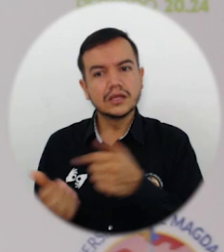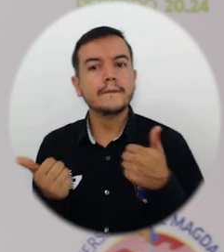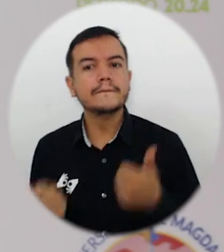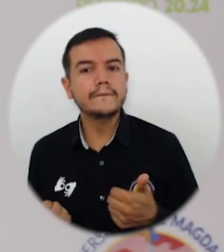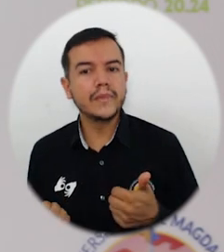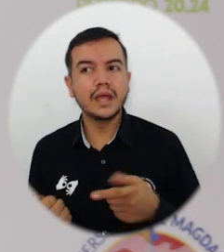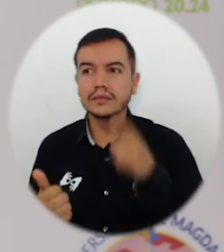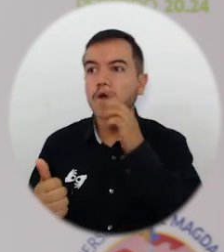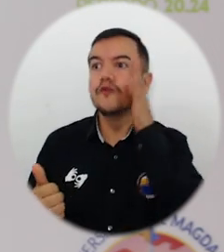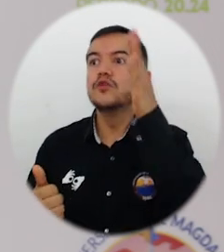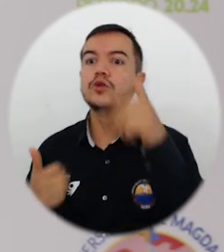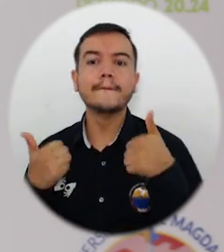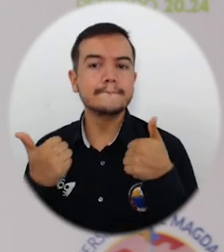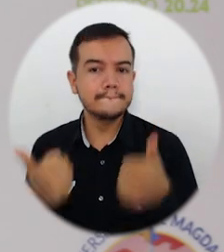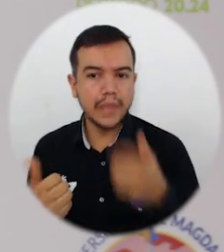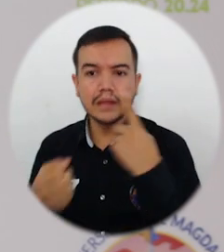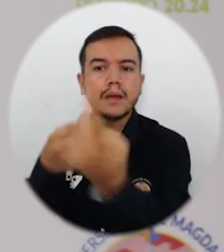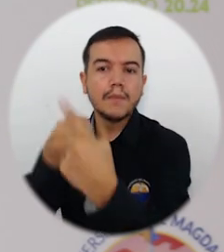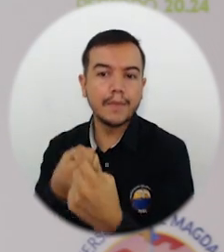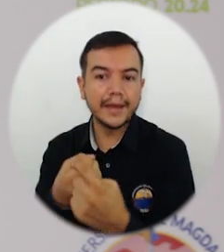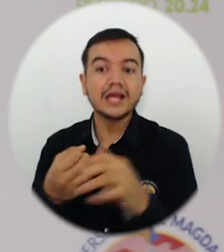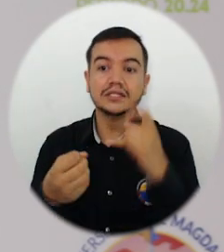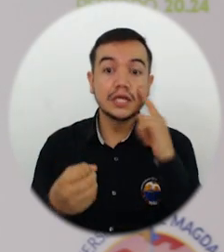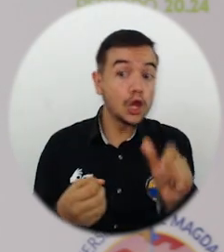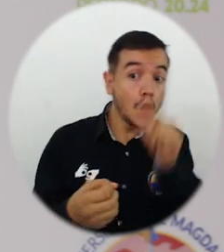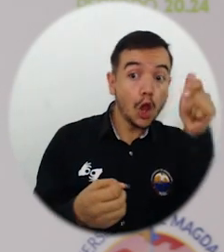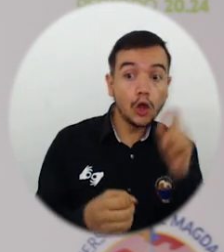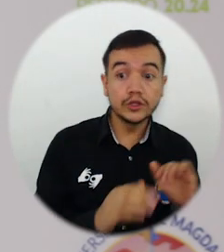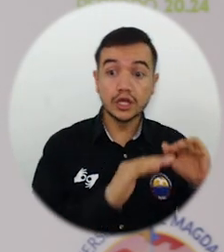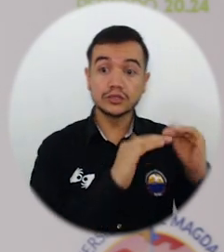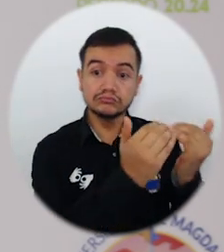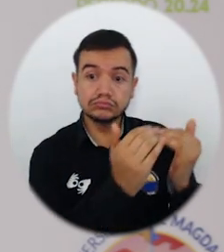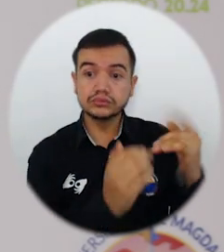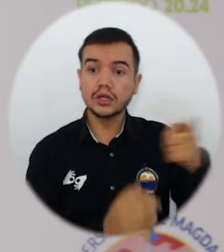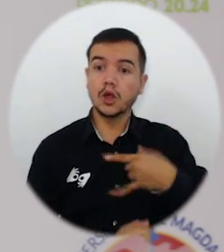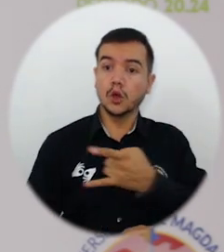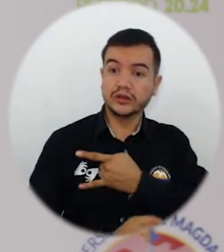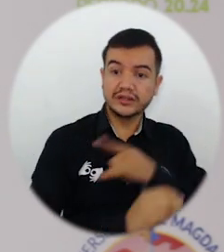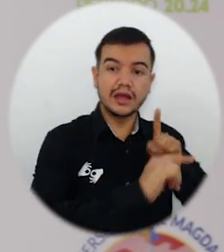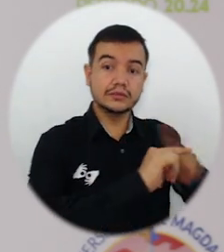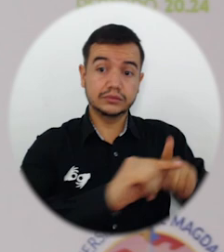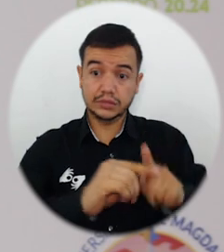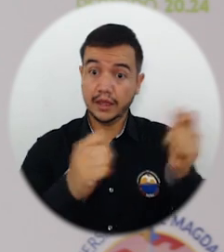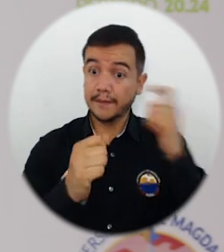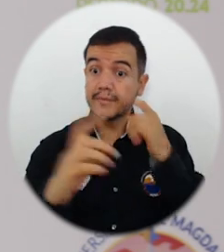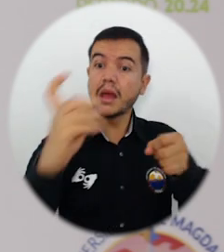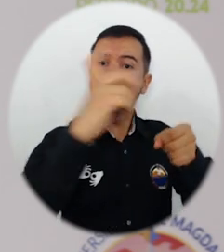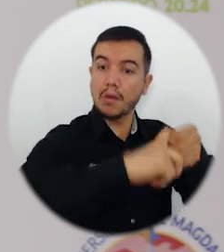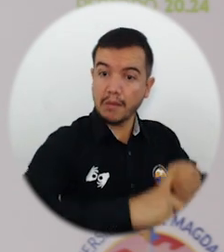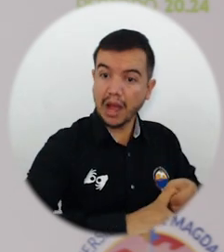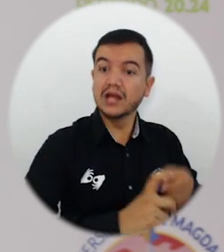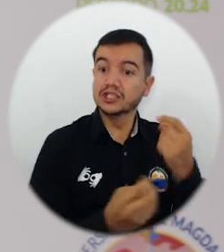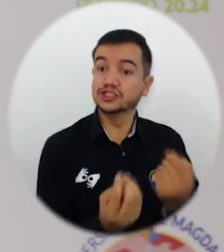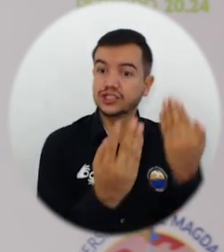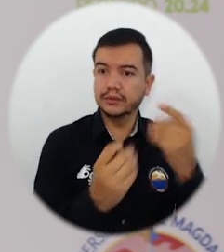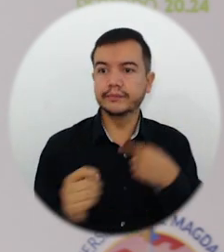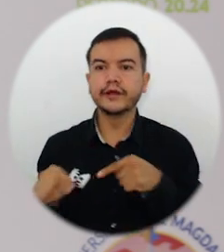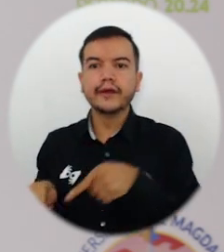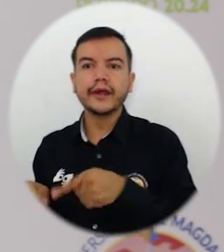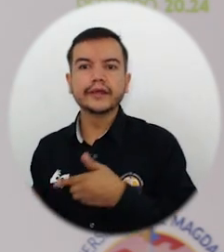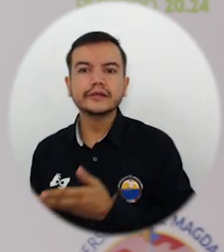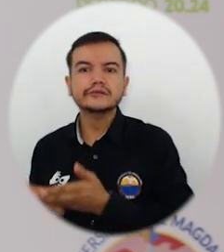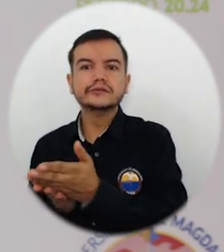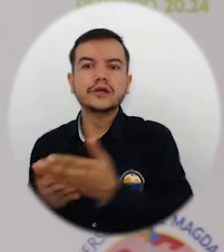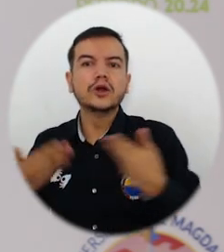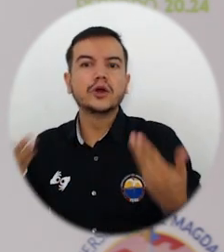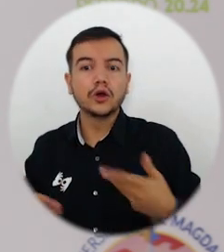permanencia de quienes ya están. Me parece muy bien que se creen otras instituciones y se creen otras universidades, y está muy bien porque se generan más oportunidades, pero hay